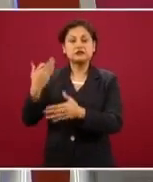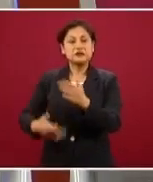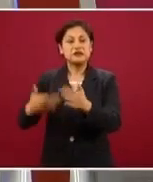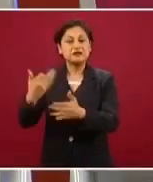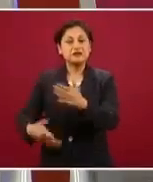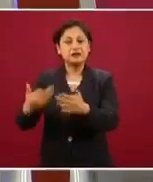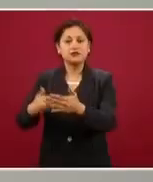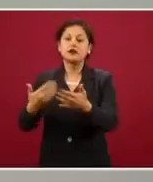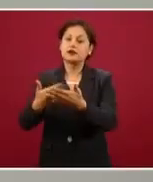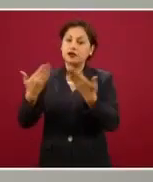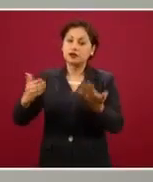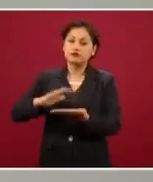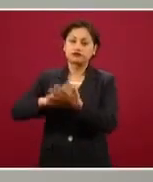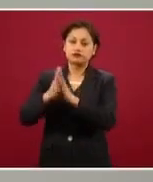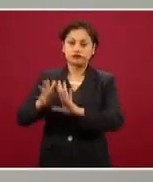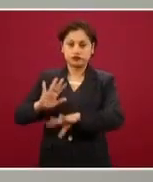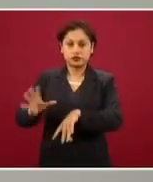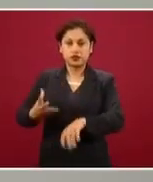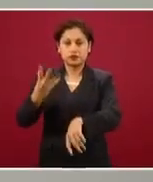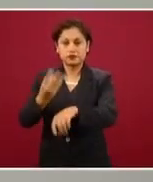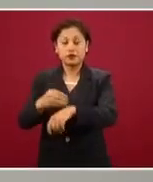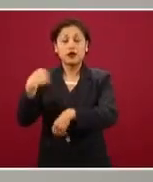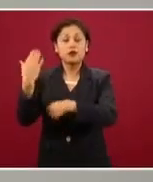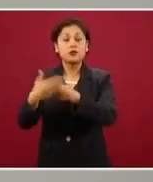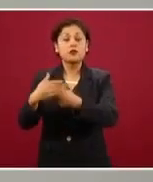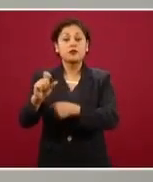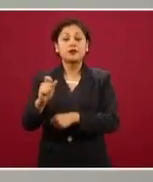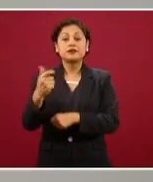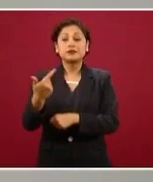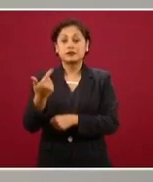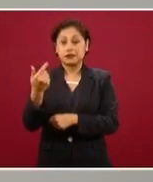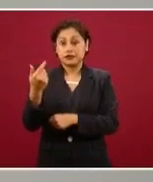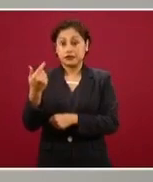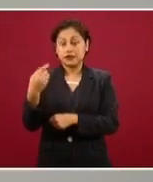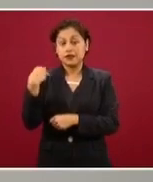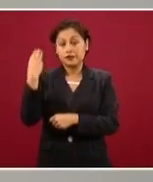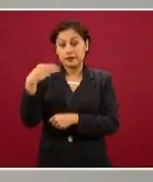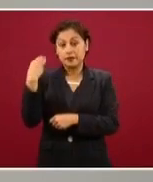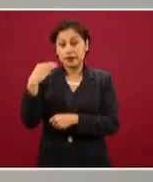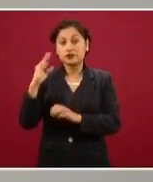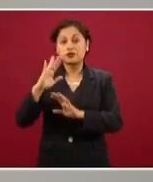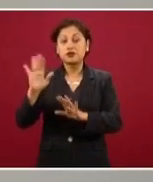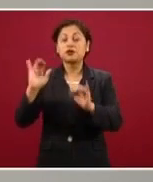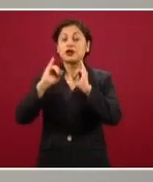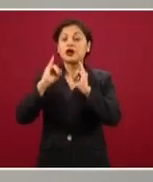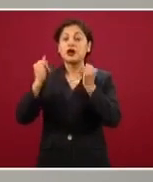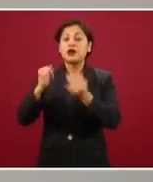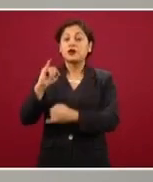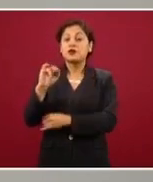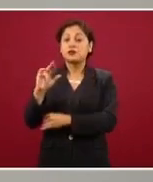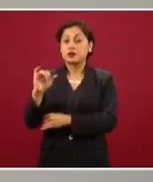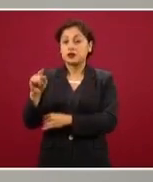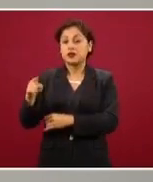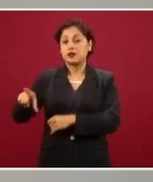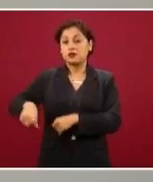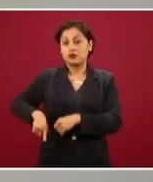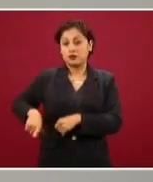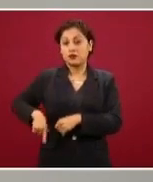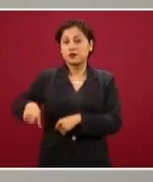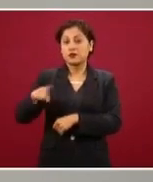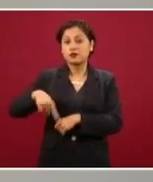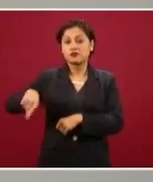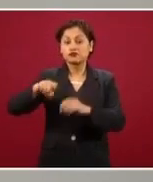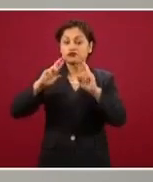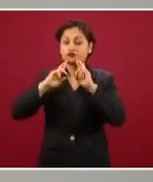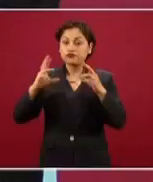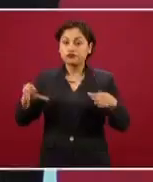el próximo 27 de marzo se espera que sesionará la Junta de Gobierno, que ya revisa los currícula de